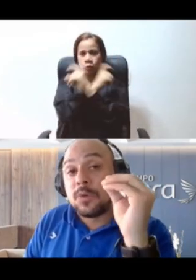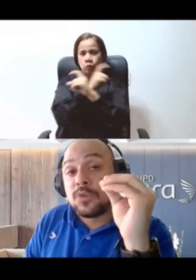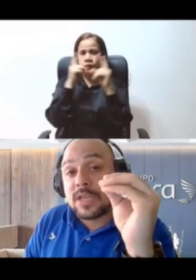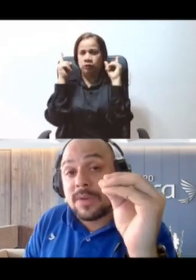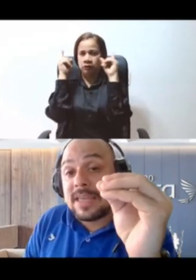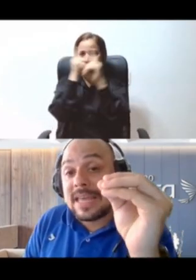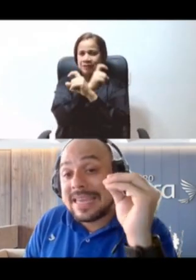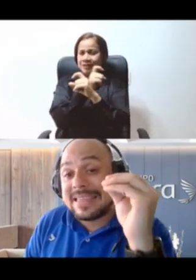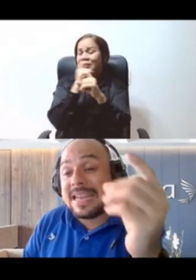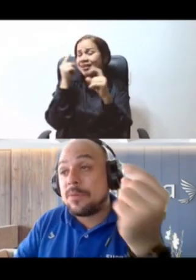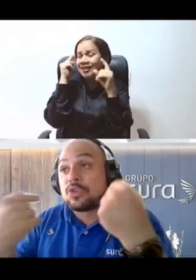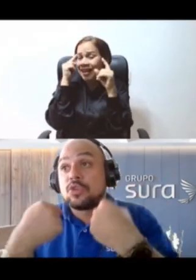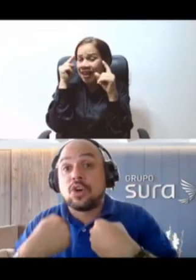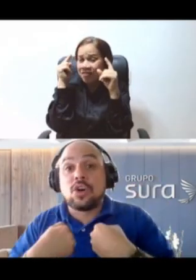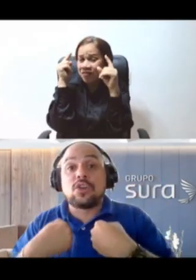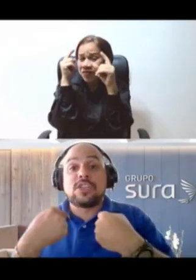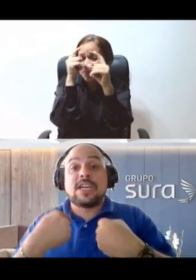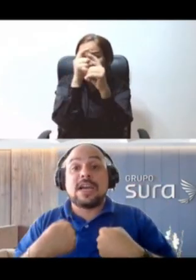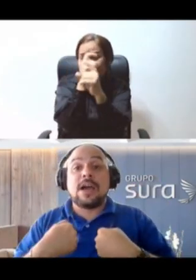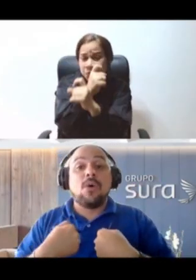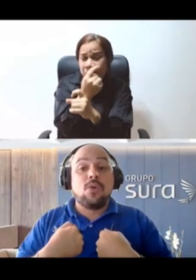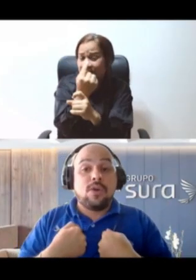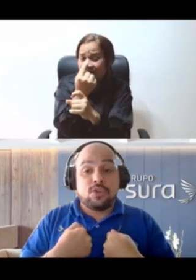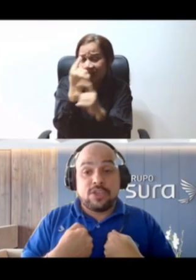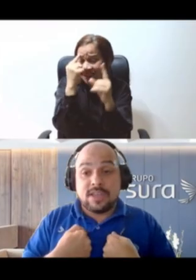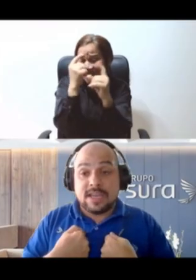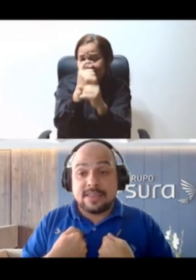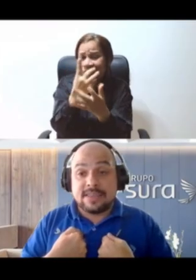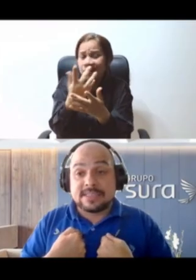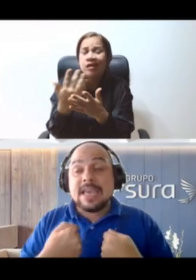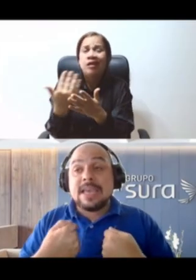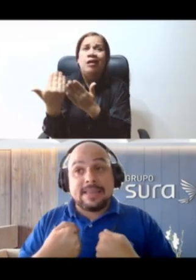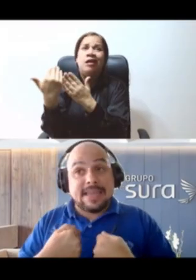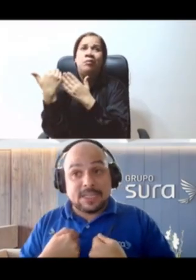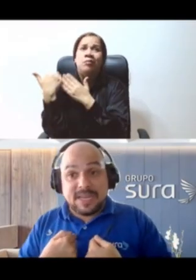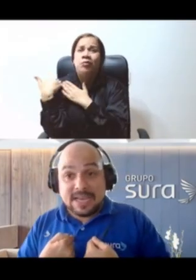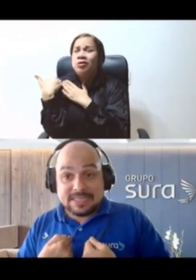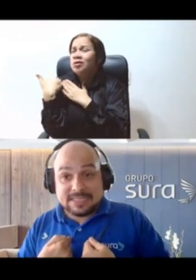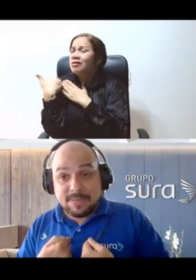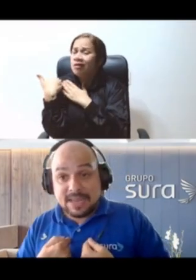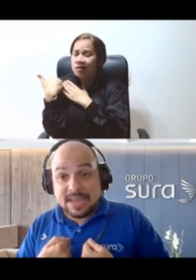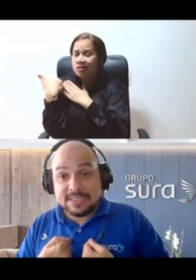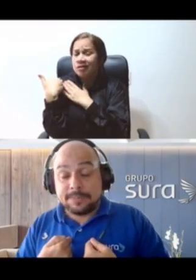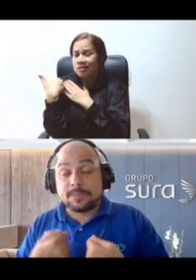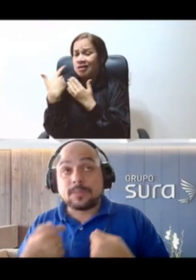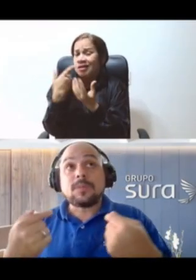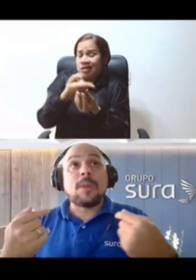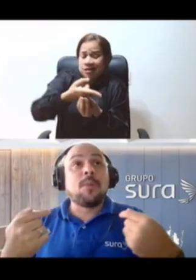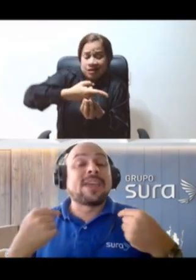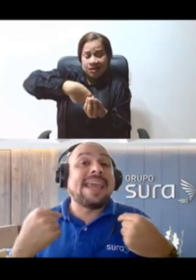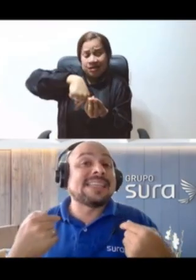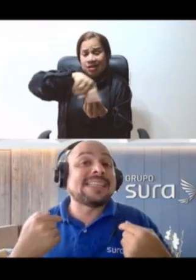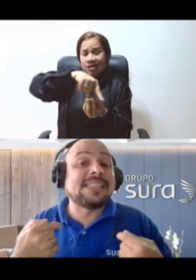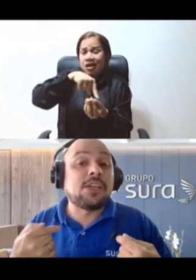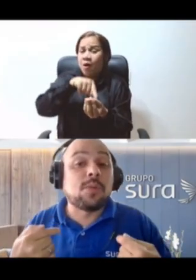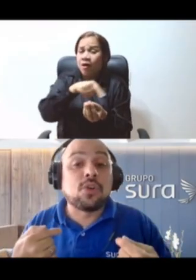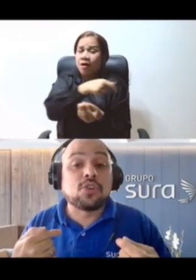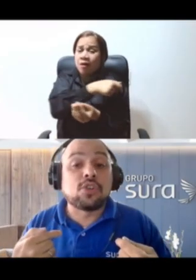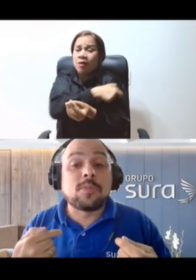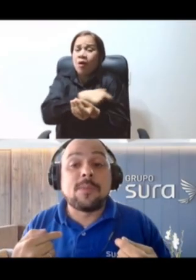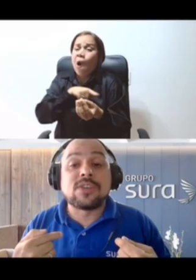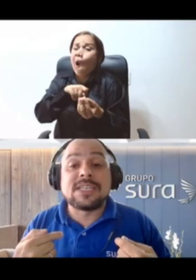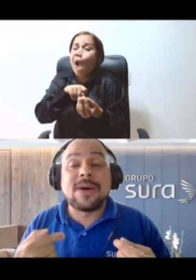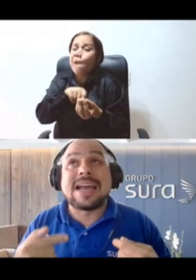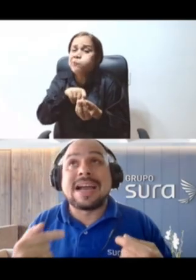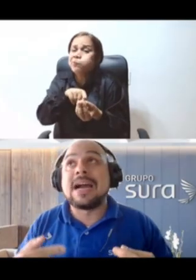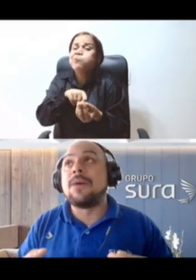que es la responsabilidad que tenemos todos y cada uno de los integrantes de las brigadas de emergencia, porque es así